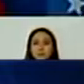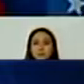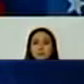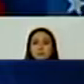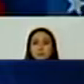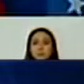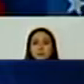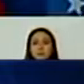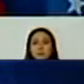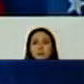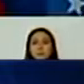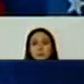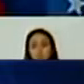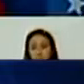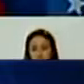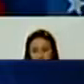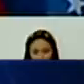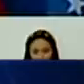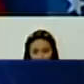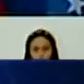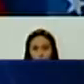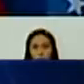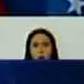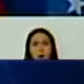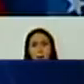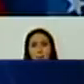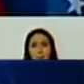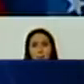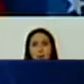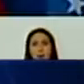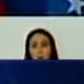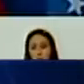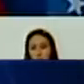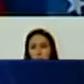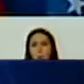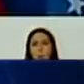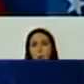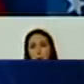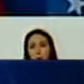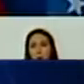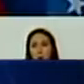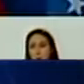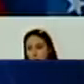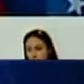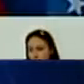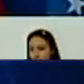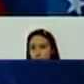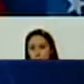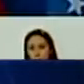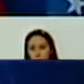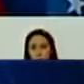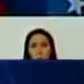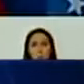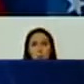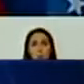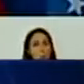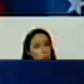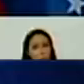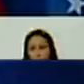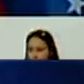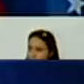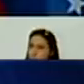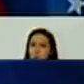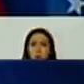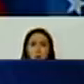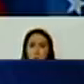fuerza de este elemento a favor, en este caso, de las víctimas. Apelar, no estar de acuerdo con